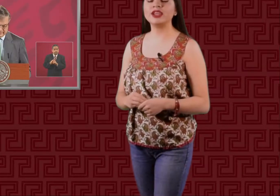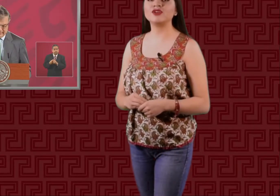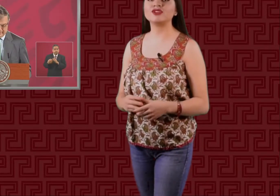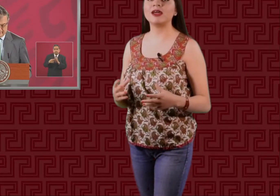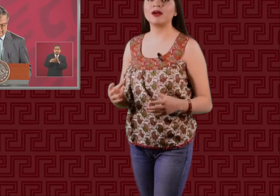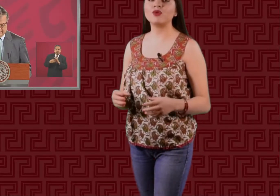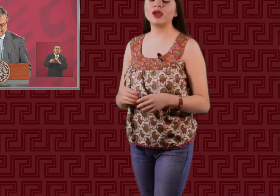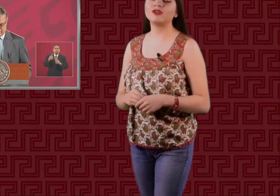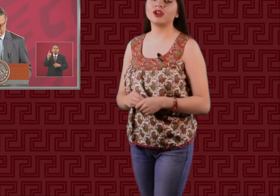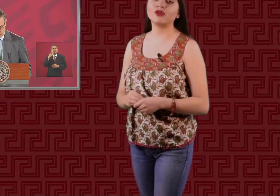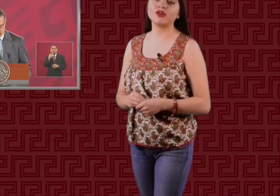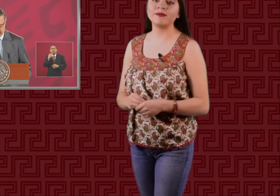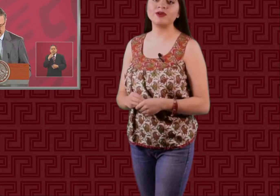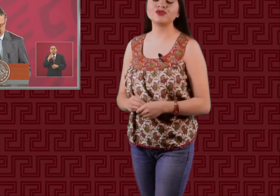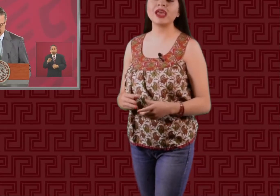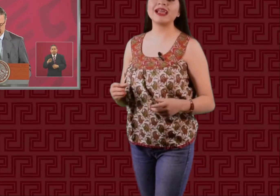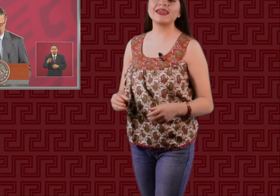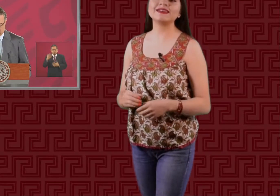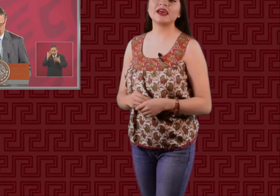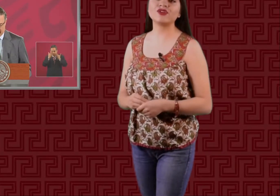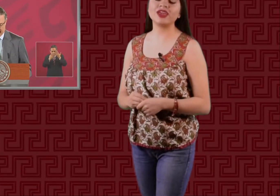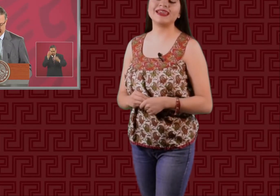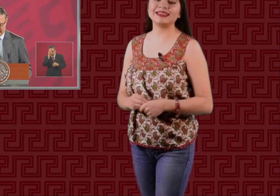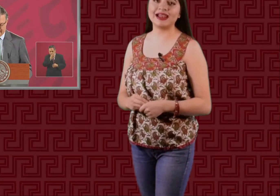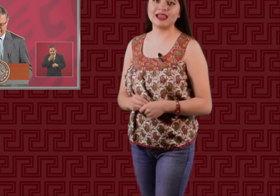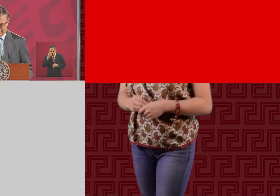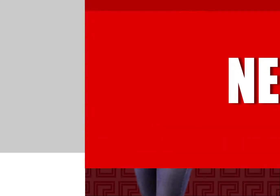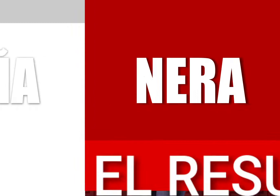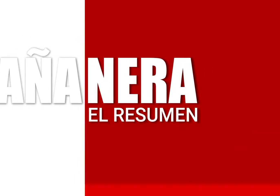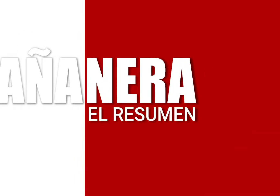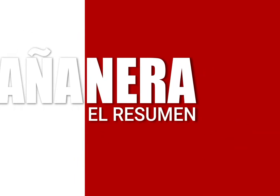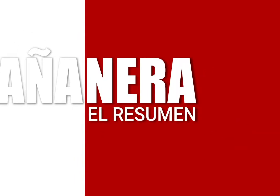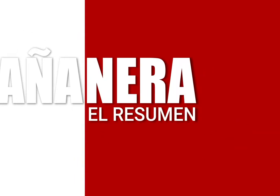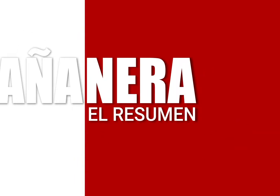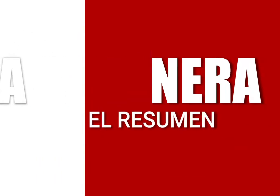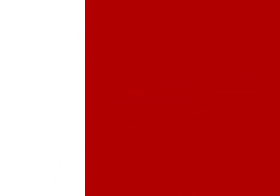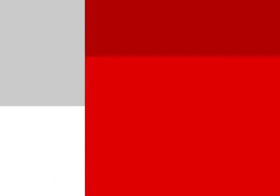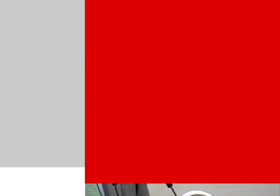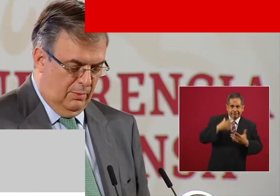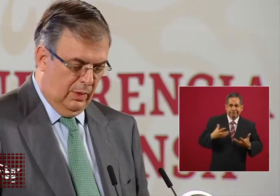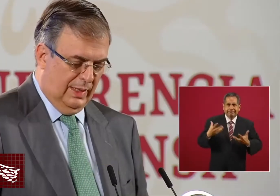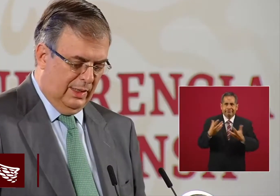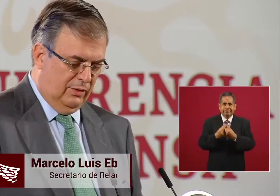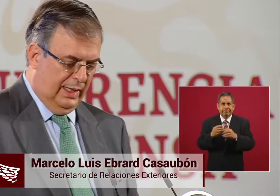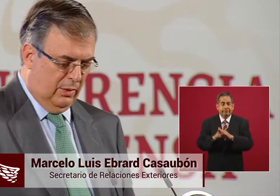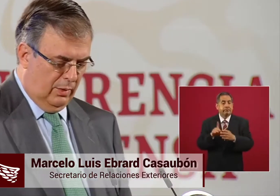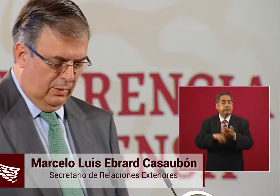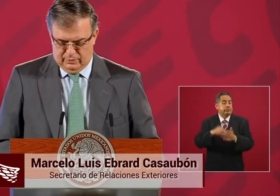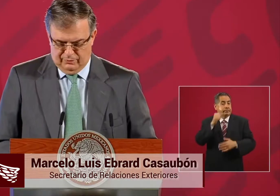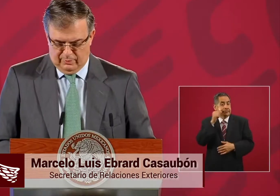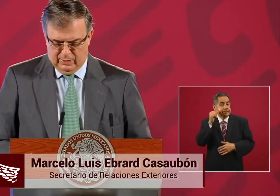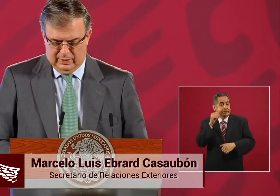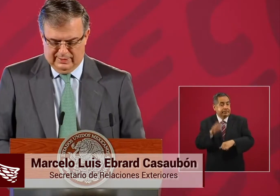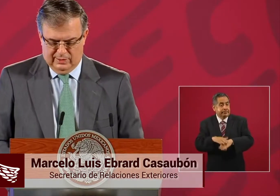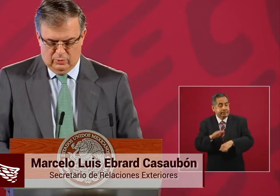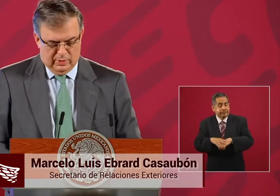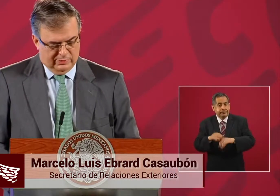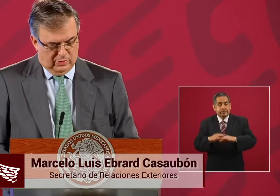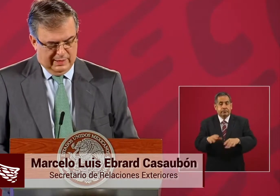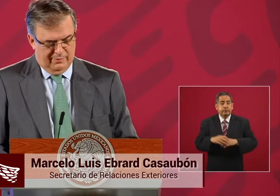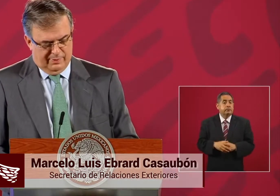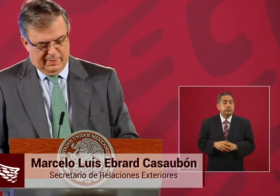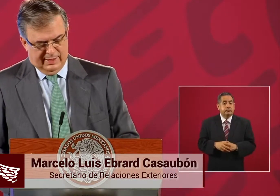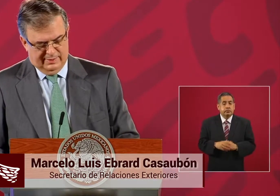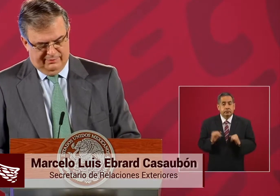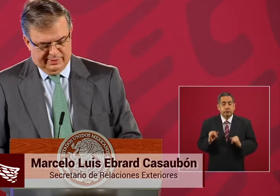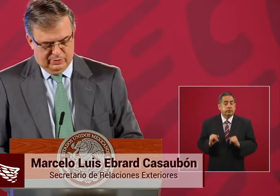estudios clínicos de la vacuna contra coronavirus que desarrolla Italia. Bueno, ayer nos informaron que el Instituto